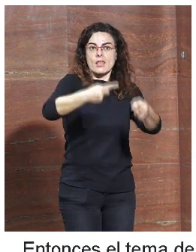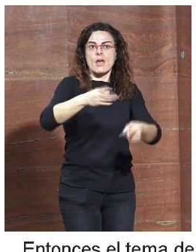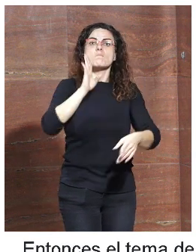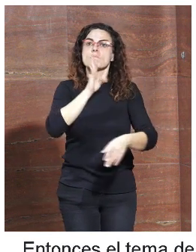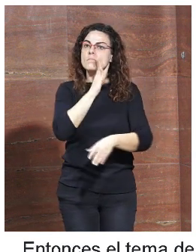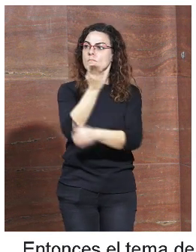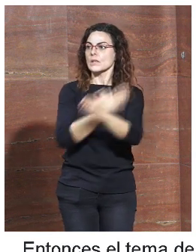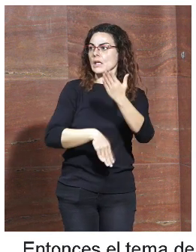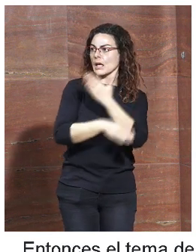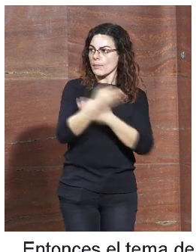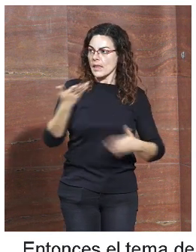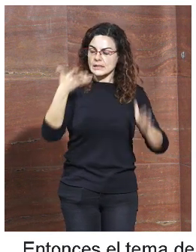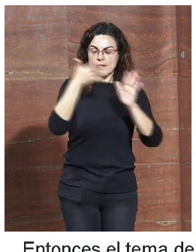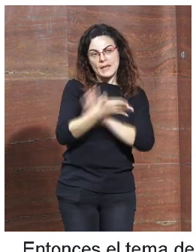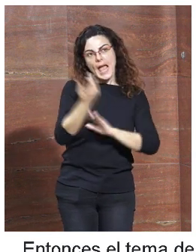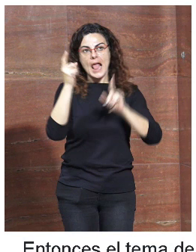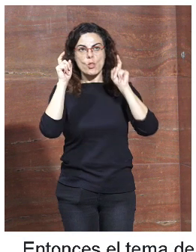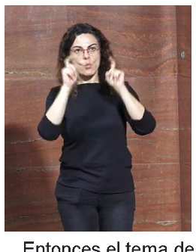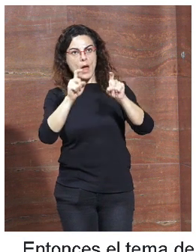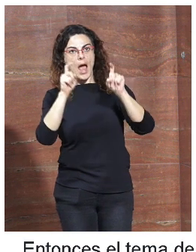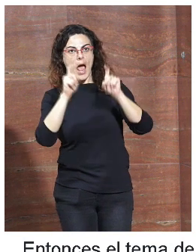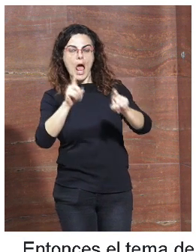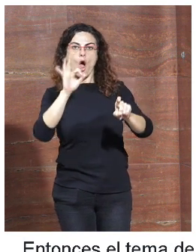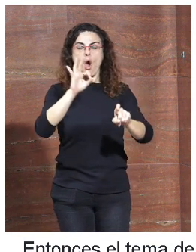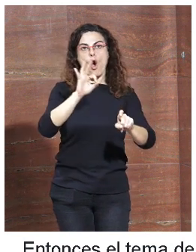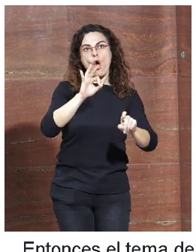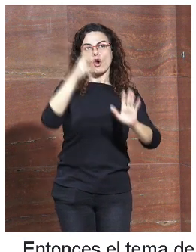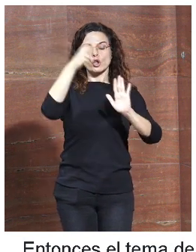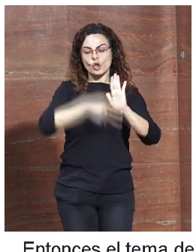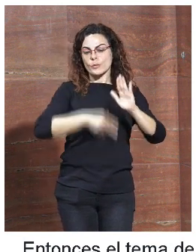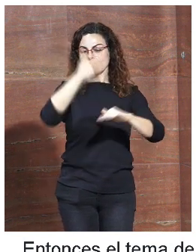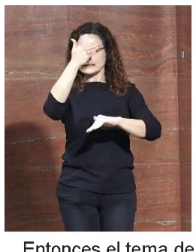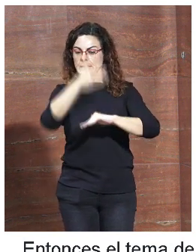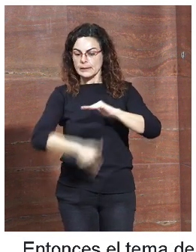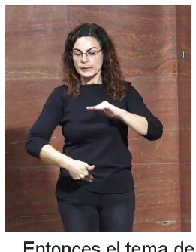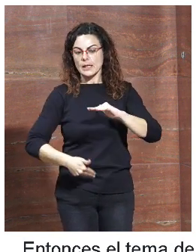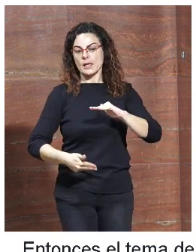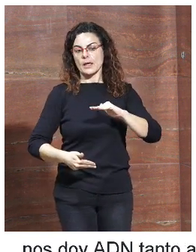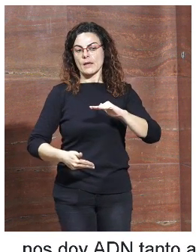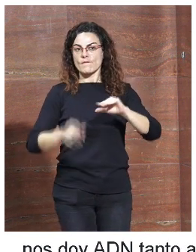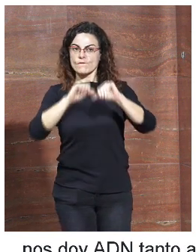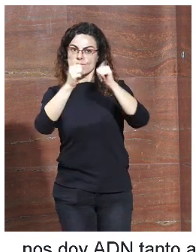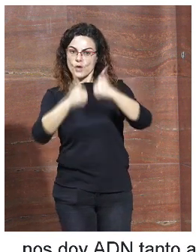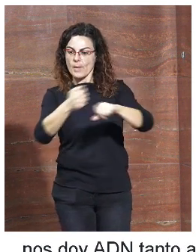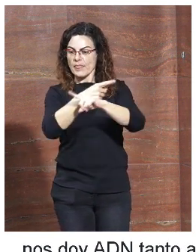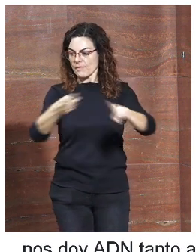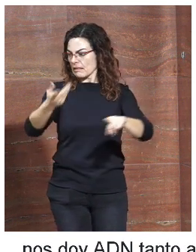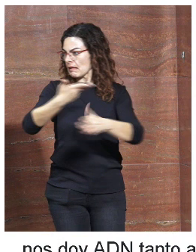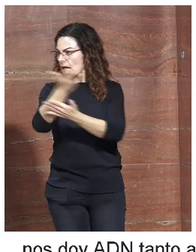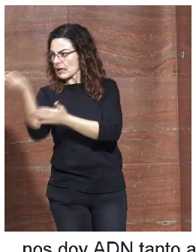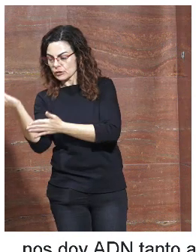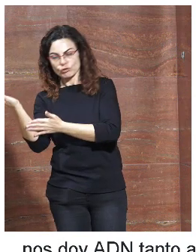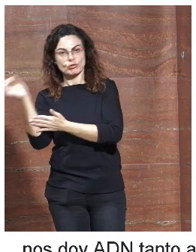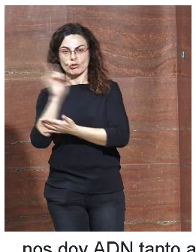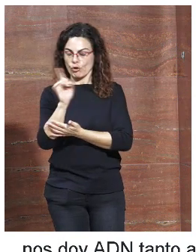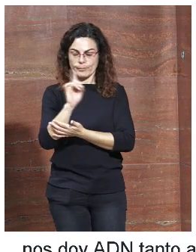discapacidad tengan que educar o tengan que marcar normas y límites de una forma distinta a la nuestra. La